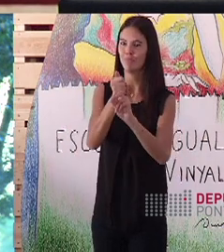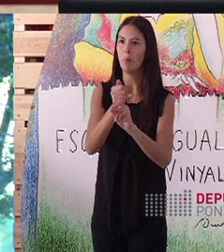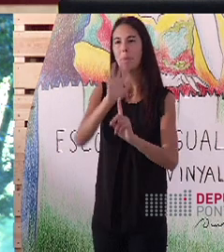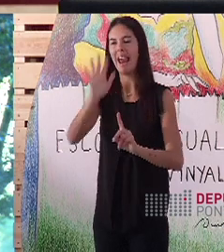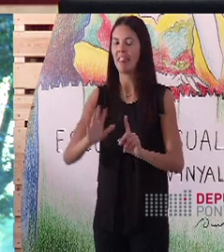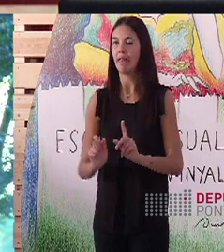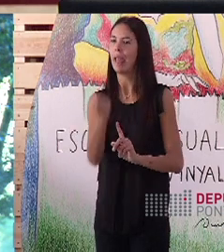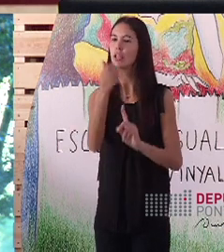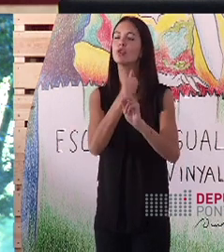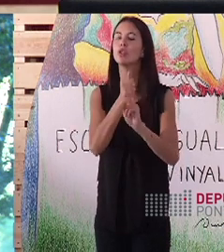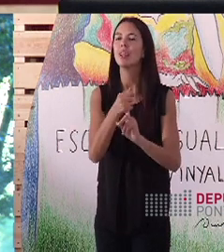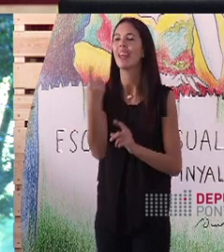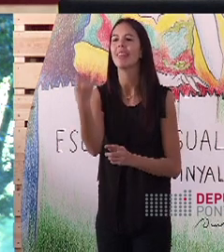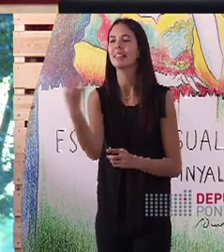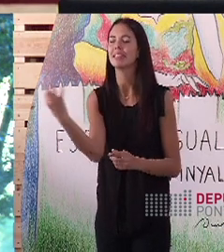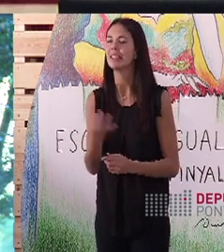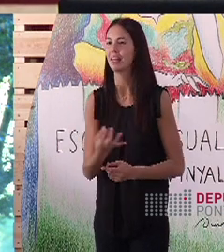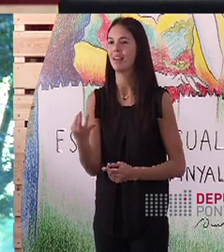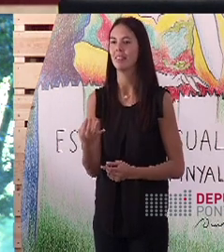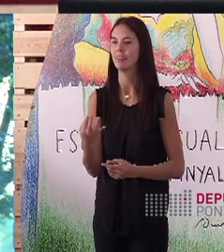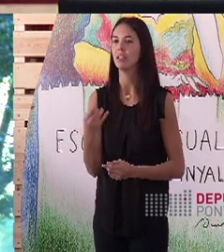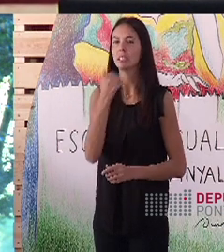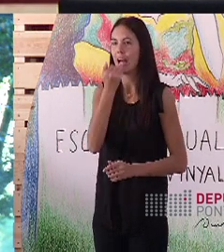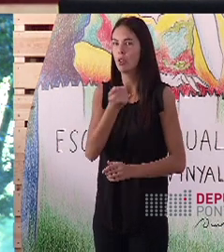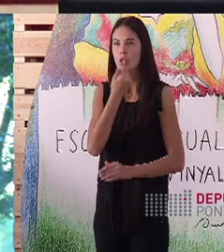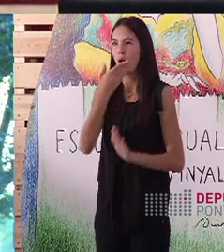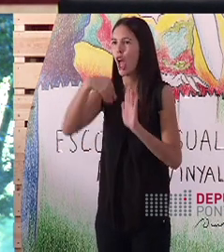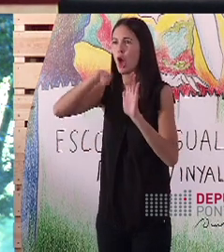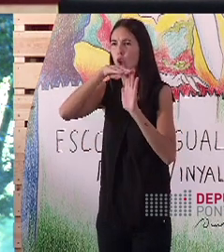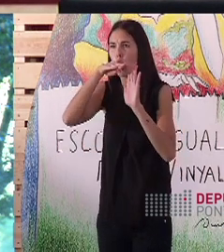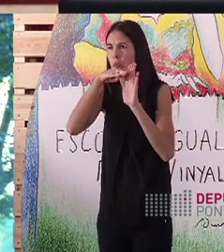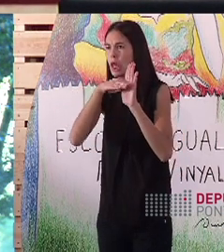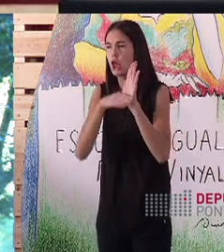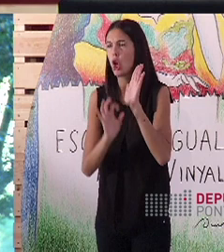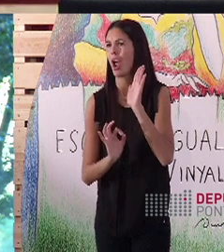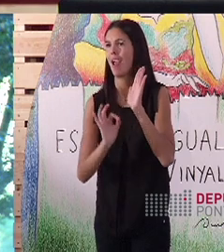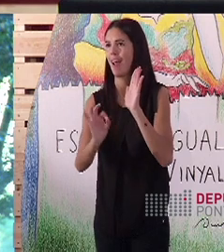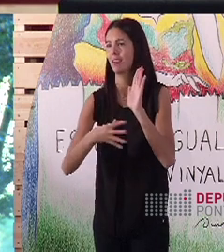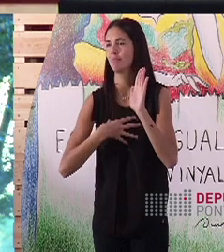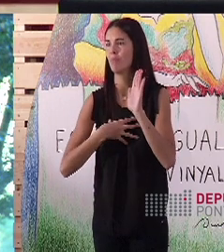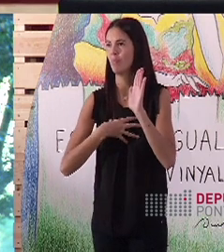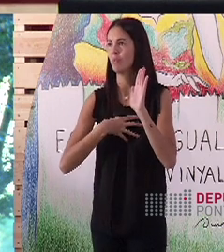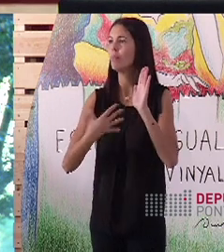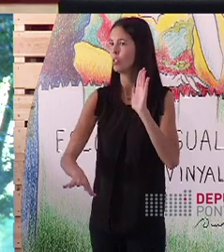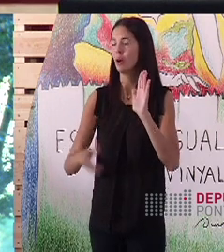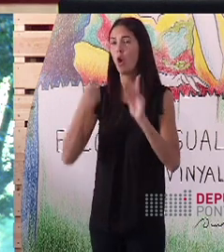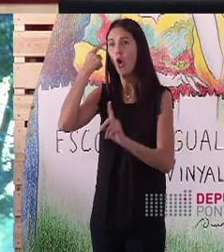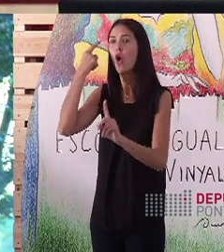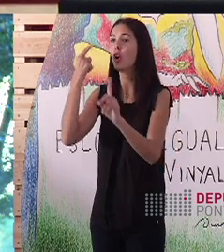tiene, necesita, y esto es una condición de posibilidad para su radical